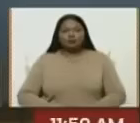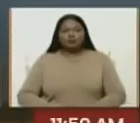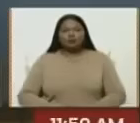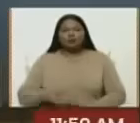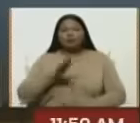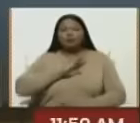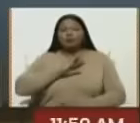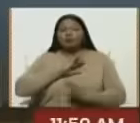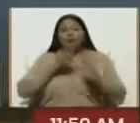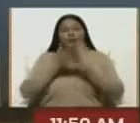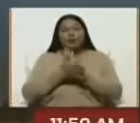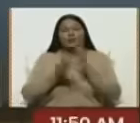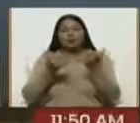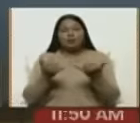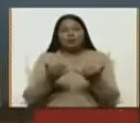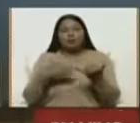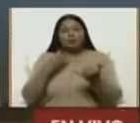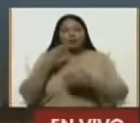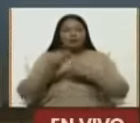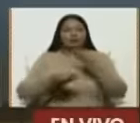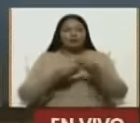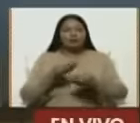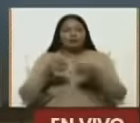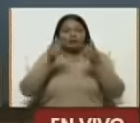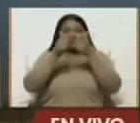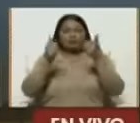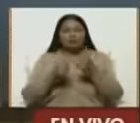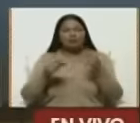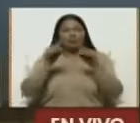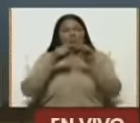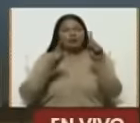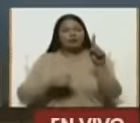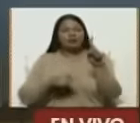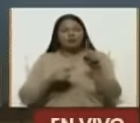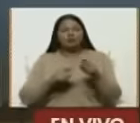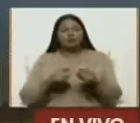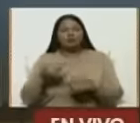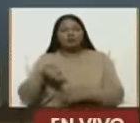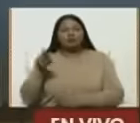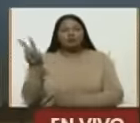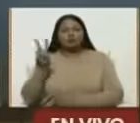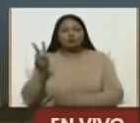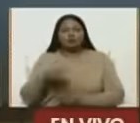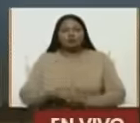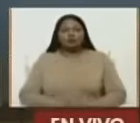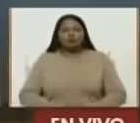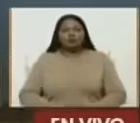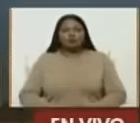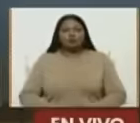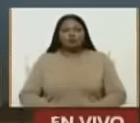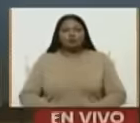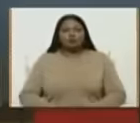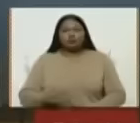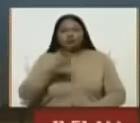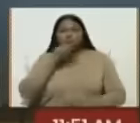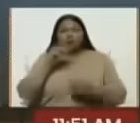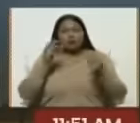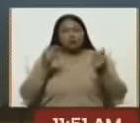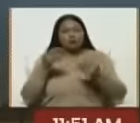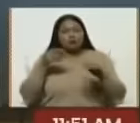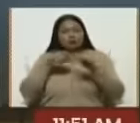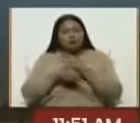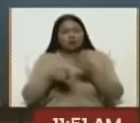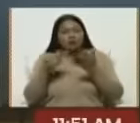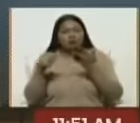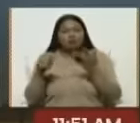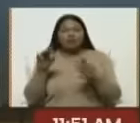propios de lo que pudiera ser el sistema eléctrico venezolano, sino son acciones inducidas de